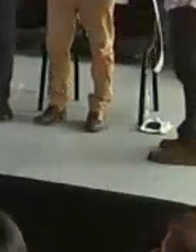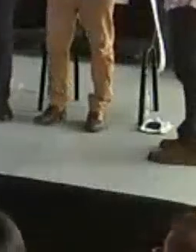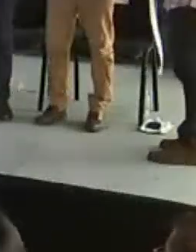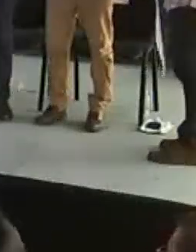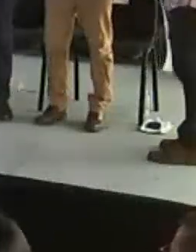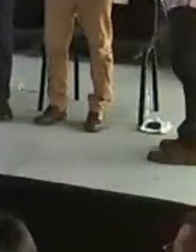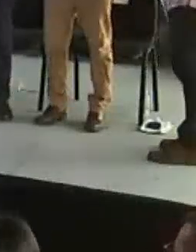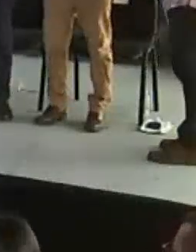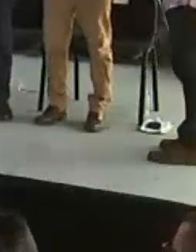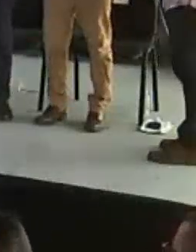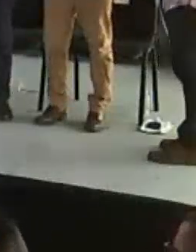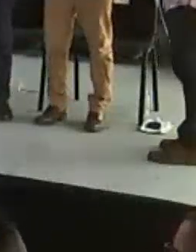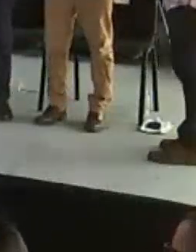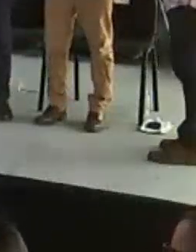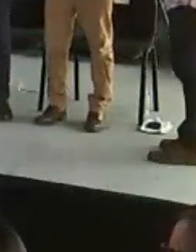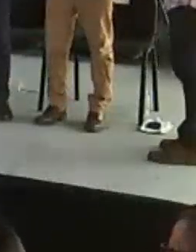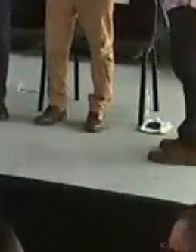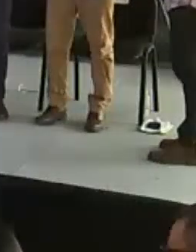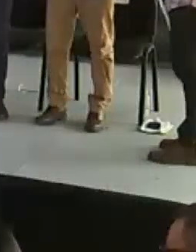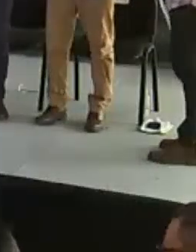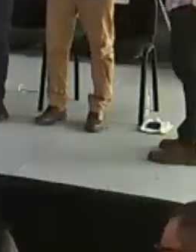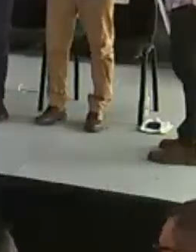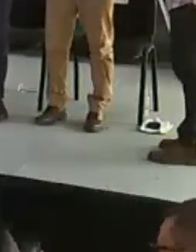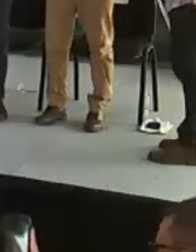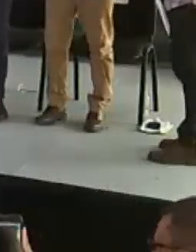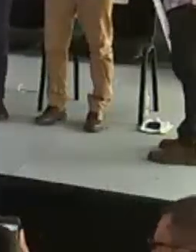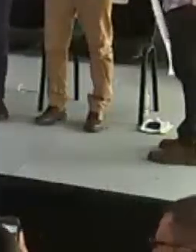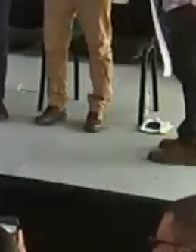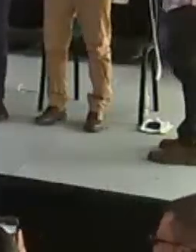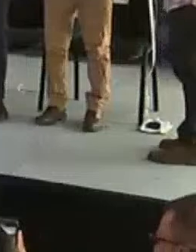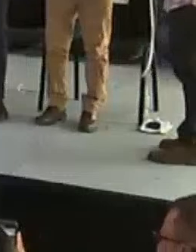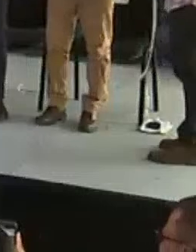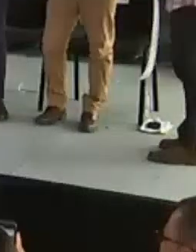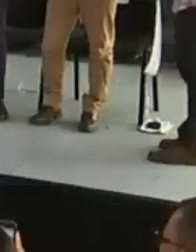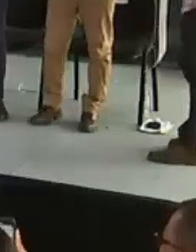Pardo, acompañada de los integrantes del Presidium.